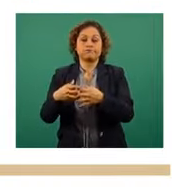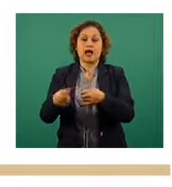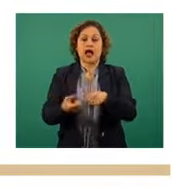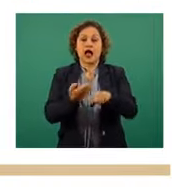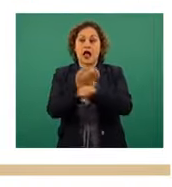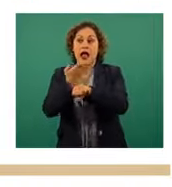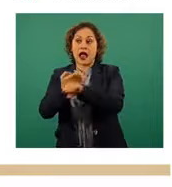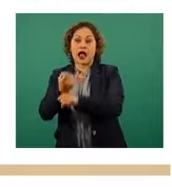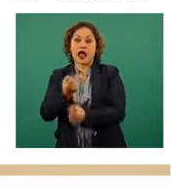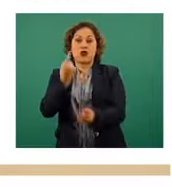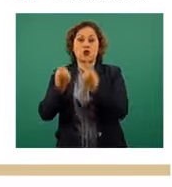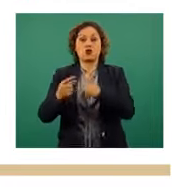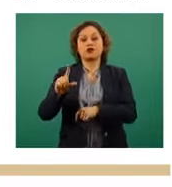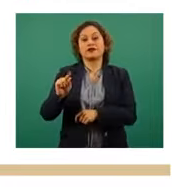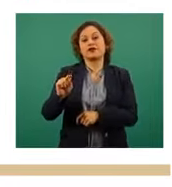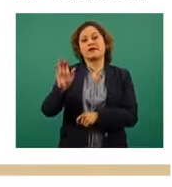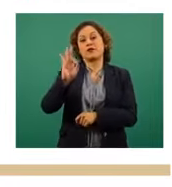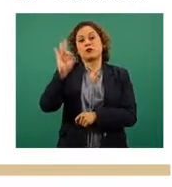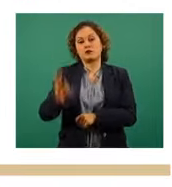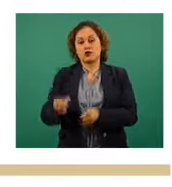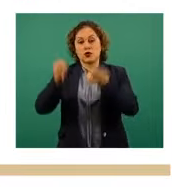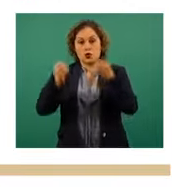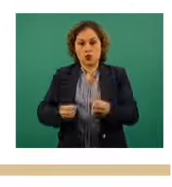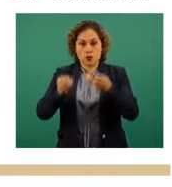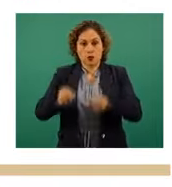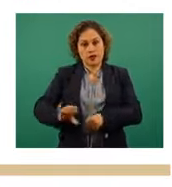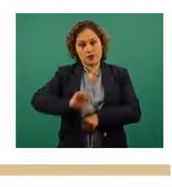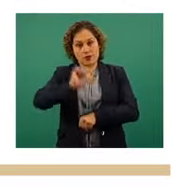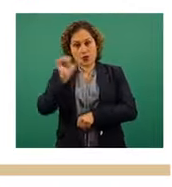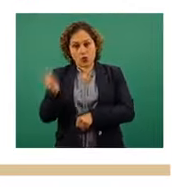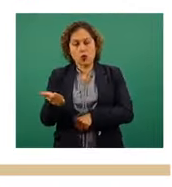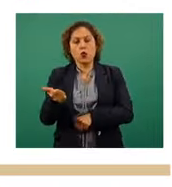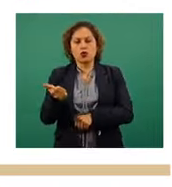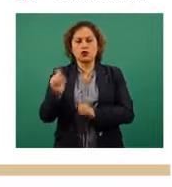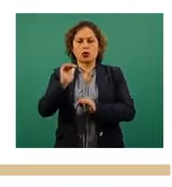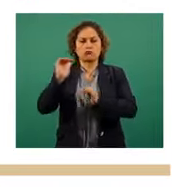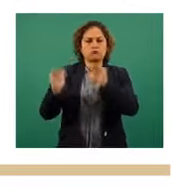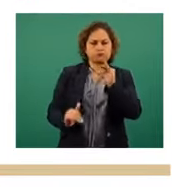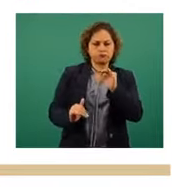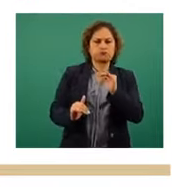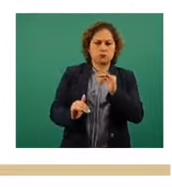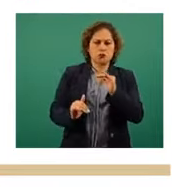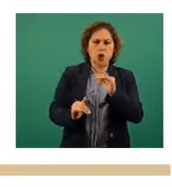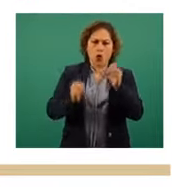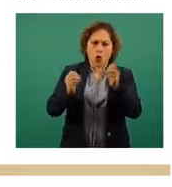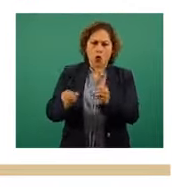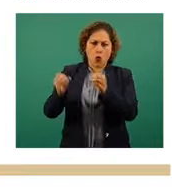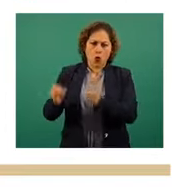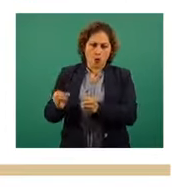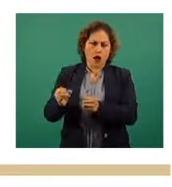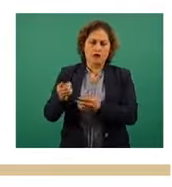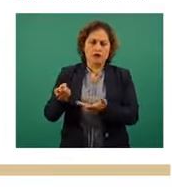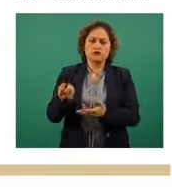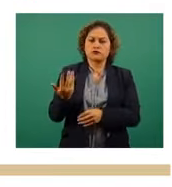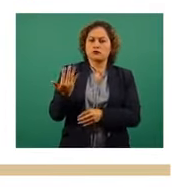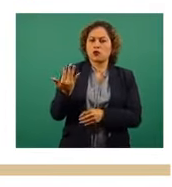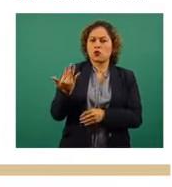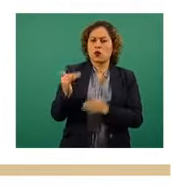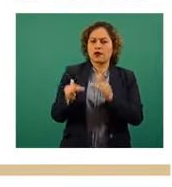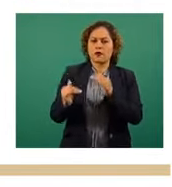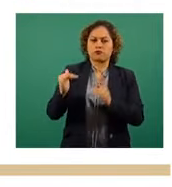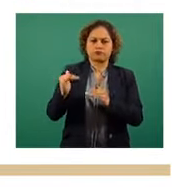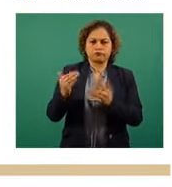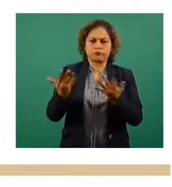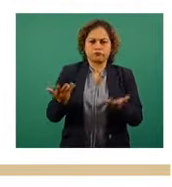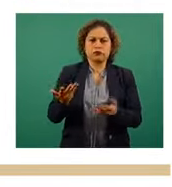El resto tiene 6 de ellas ocupaciones menores al 70%, pero mayores al 50%, y